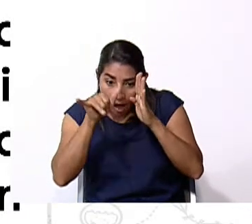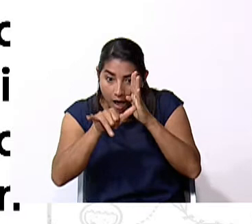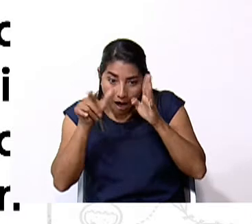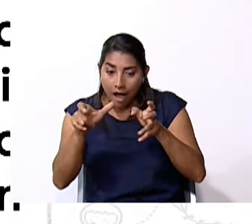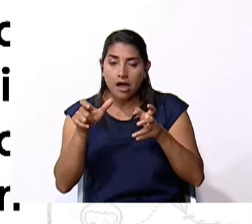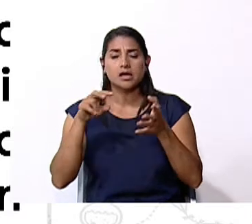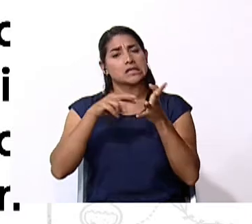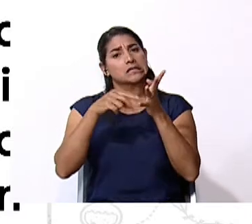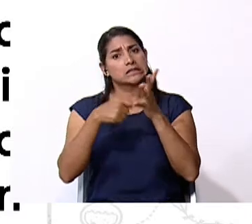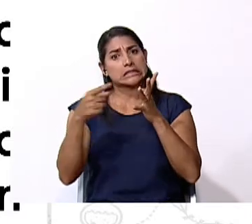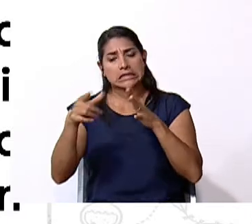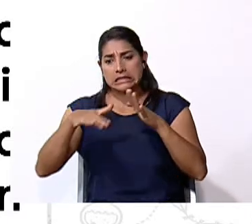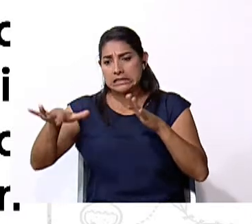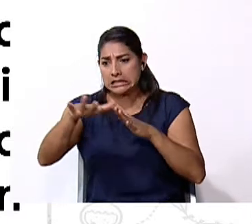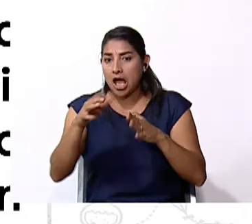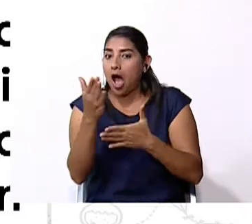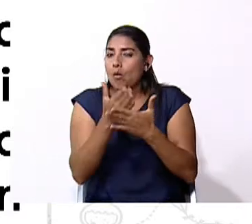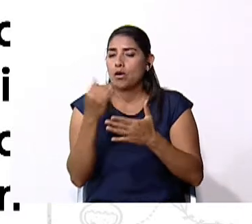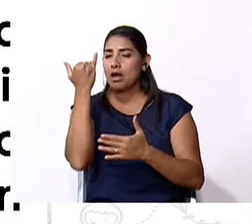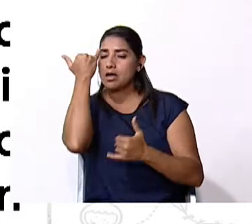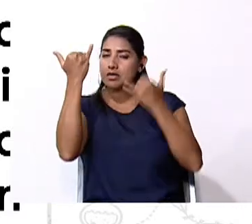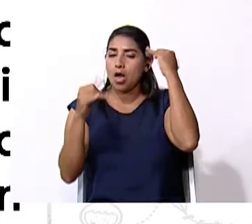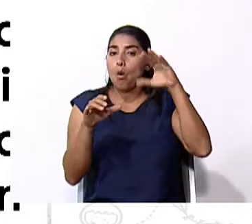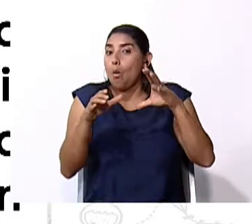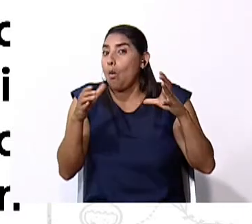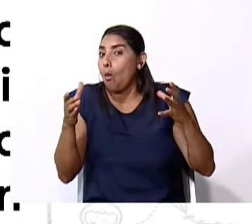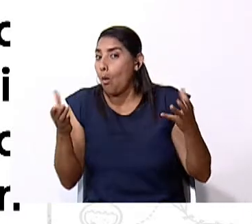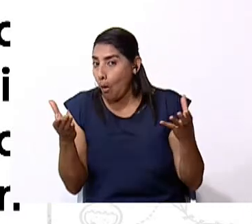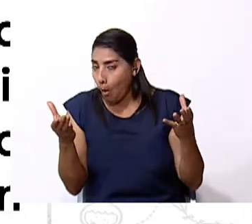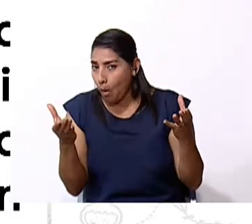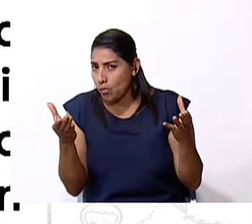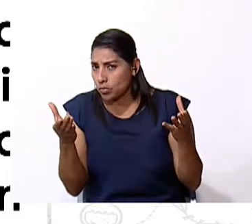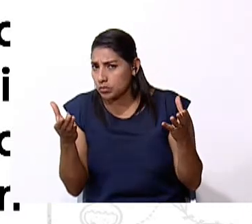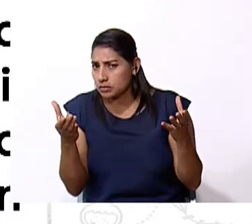lo cual da lugar a una idea de cómo